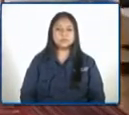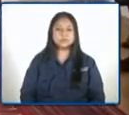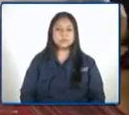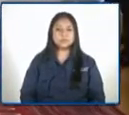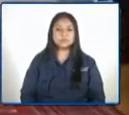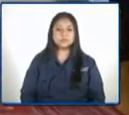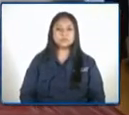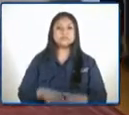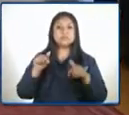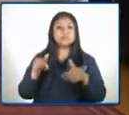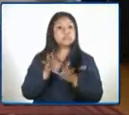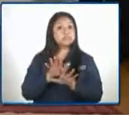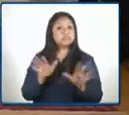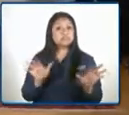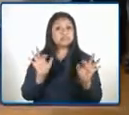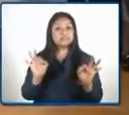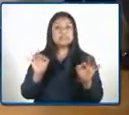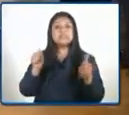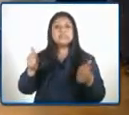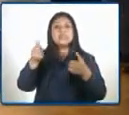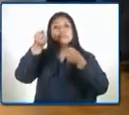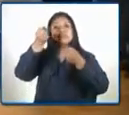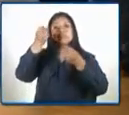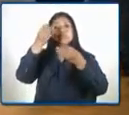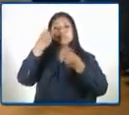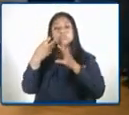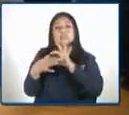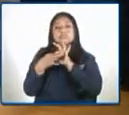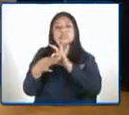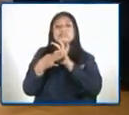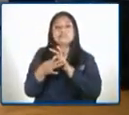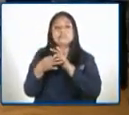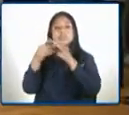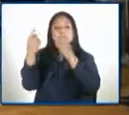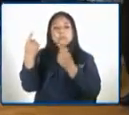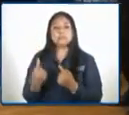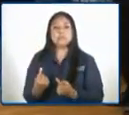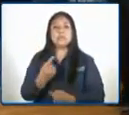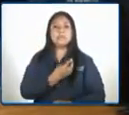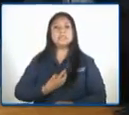De esta forma, damos por finalizada la declaración conjunta del encuentro entre el presidente de